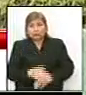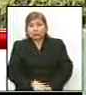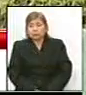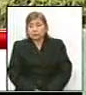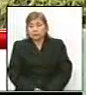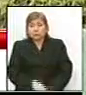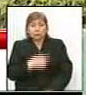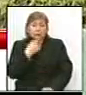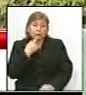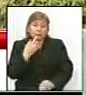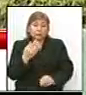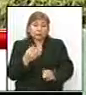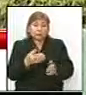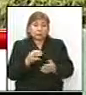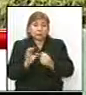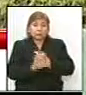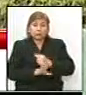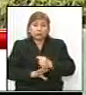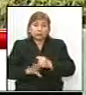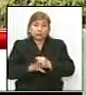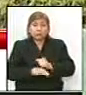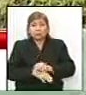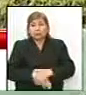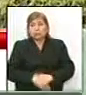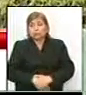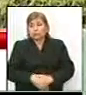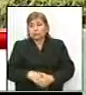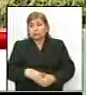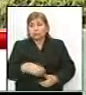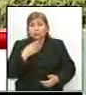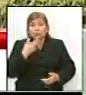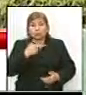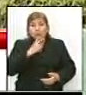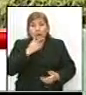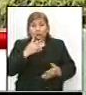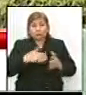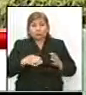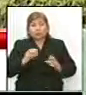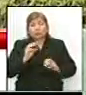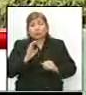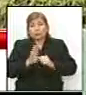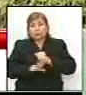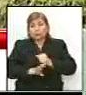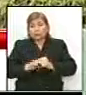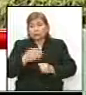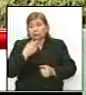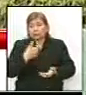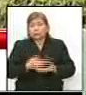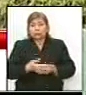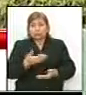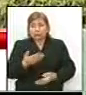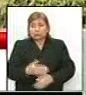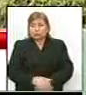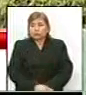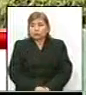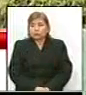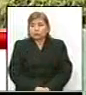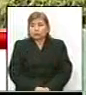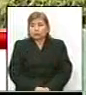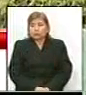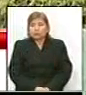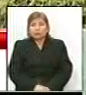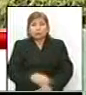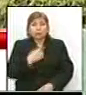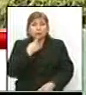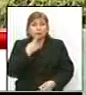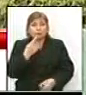Lo que es saneamiento básico rural de agua y desagüe de Centro Poblado Piriato Sorso. Hemos